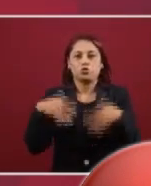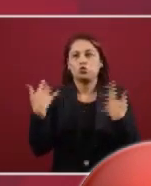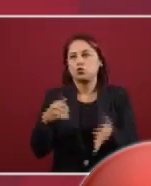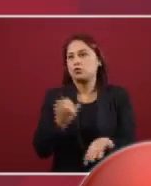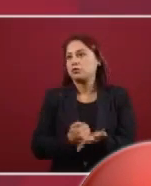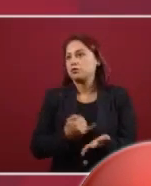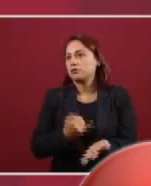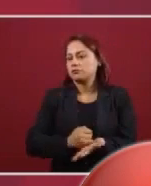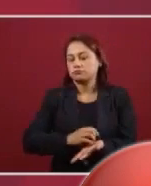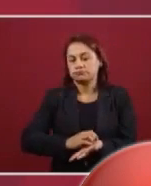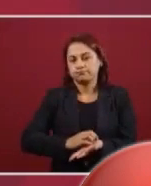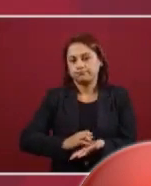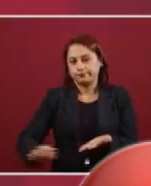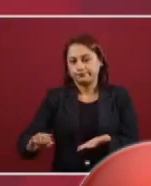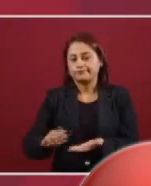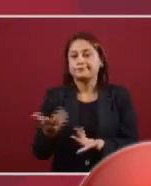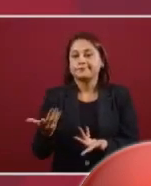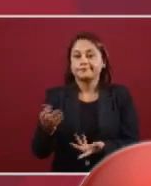ahora el SAT